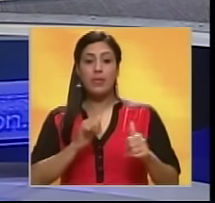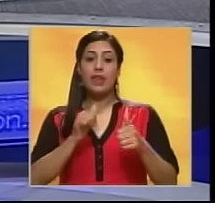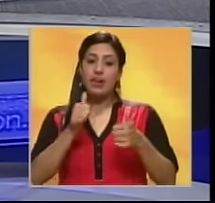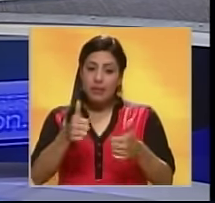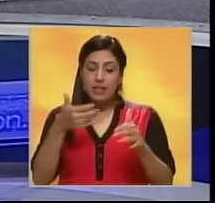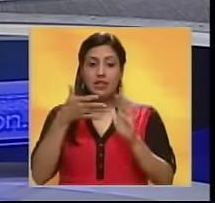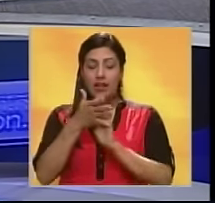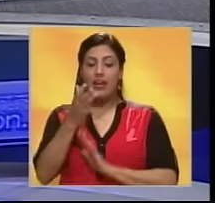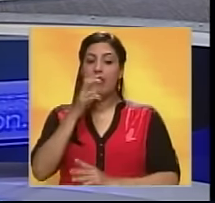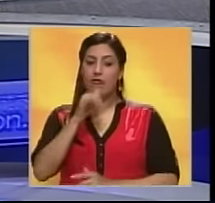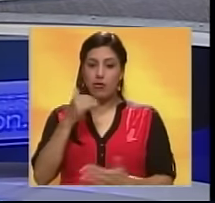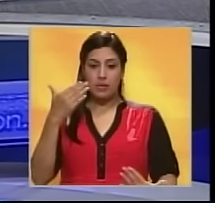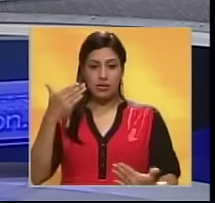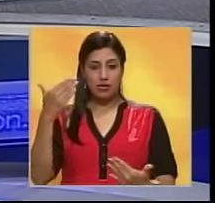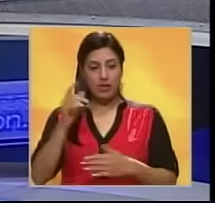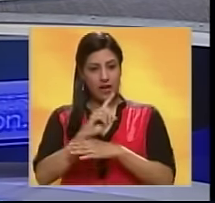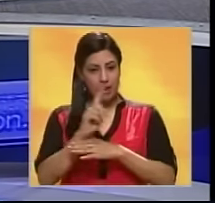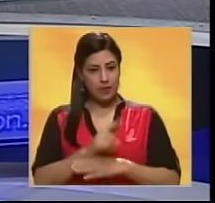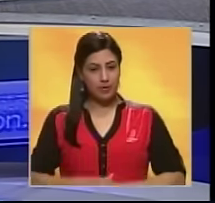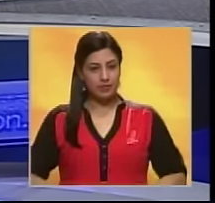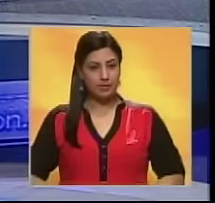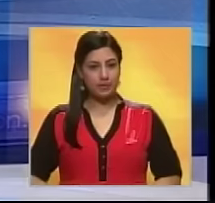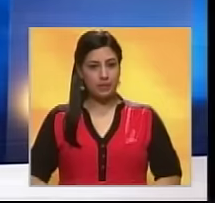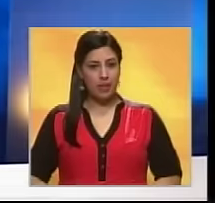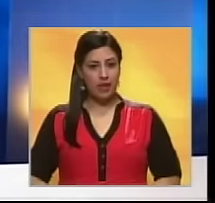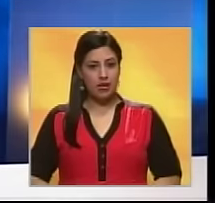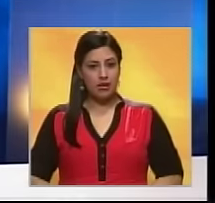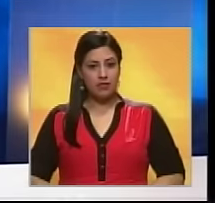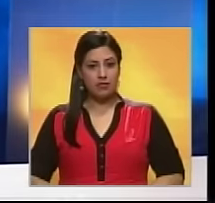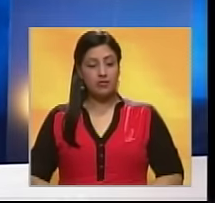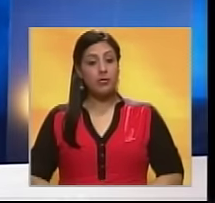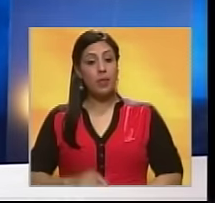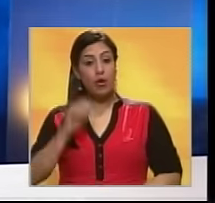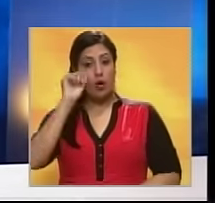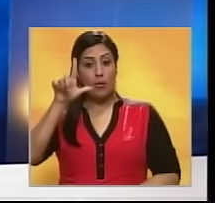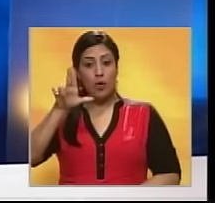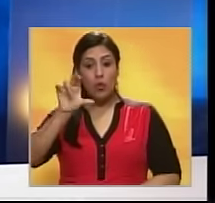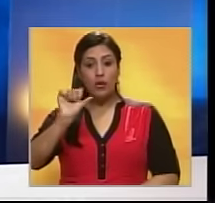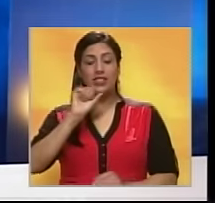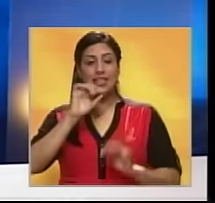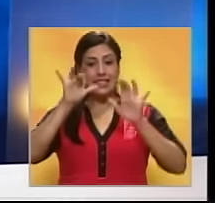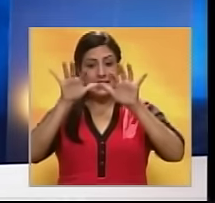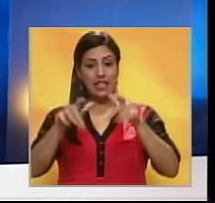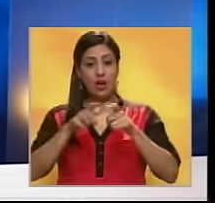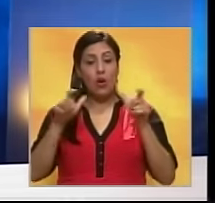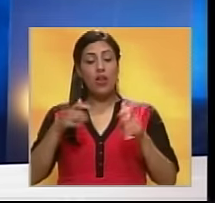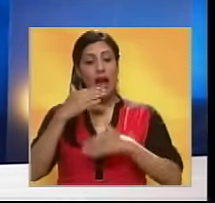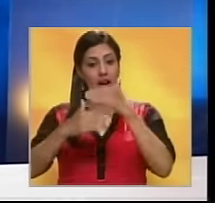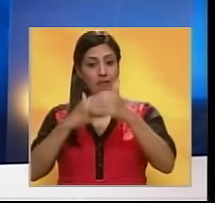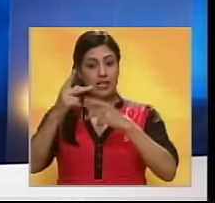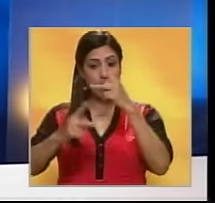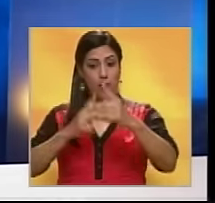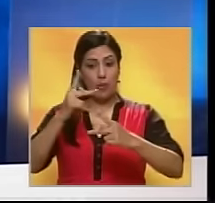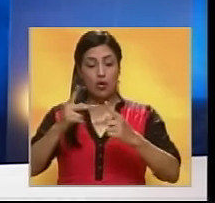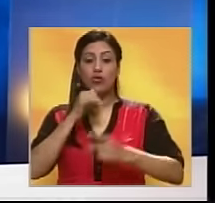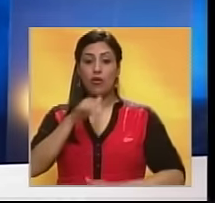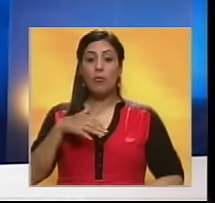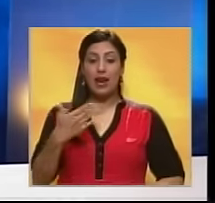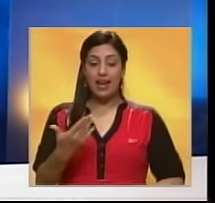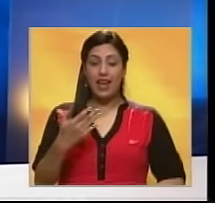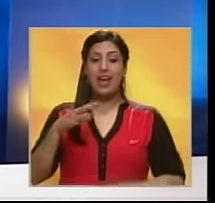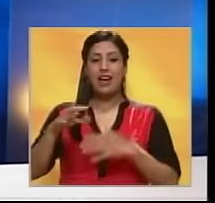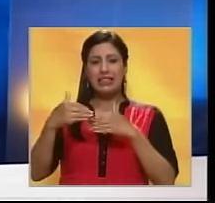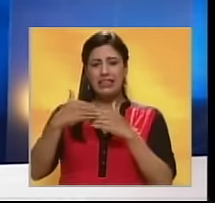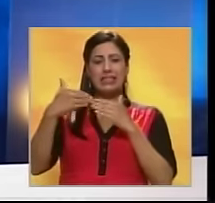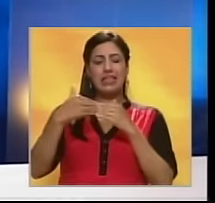Comenzamos a revisar las informaciones y lo hacemos de inmediato. Luis Romero, secretario general nacional de Avanzada Progresista, informó que pese a